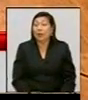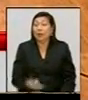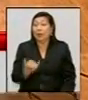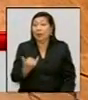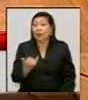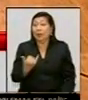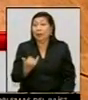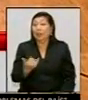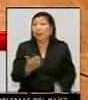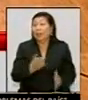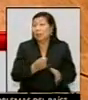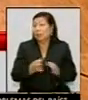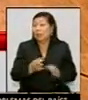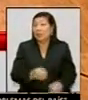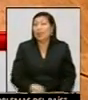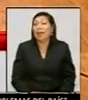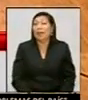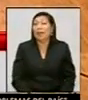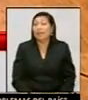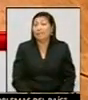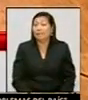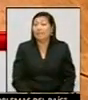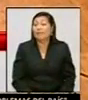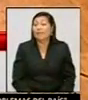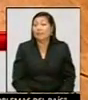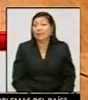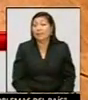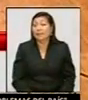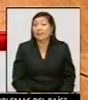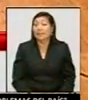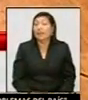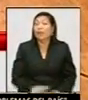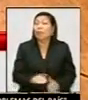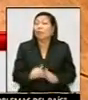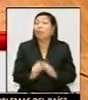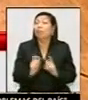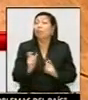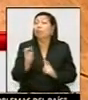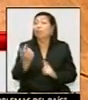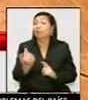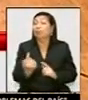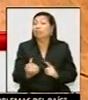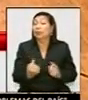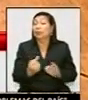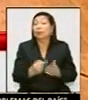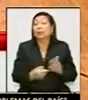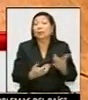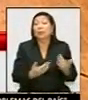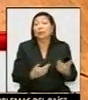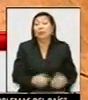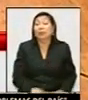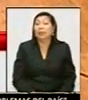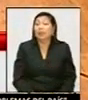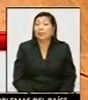el argumento, la apreciación de todos los congresistas. Espero yo